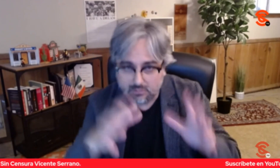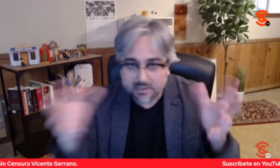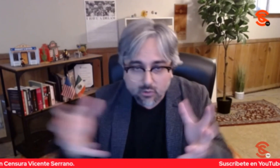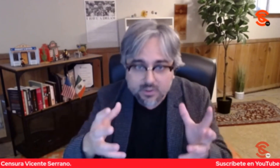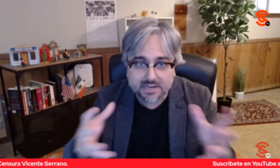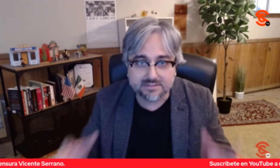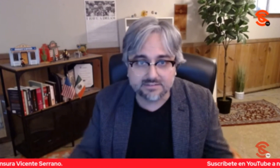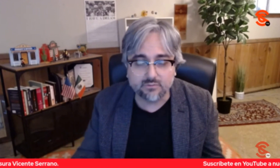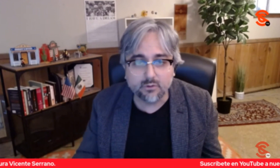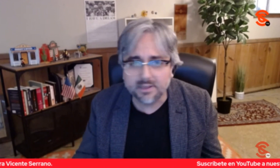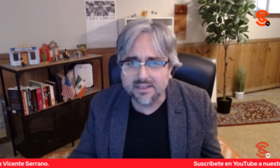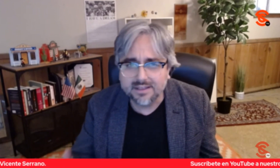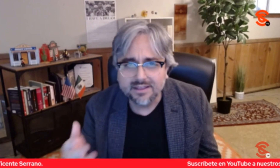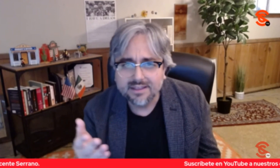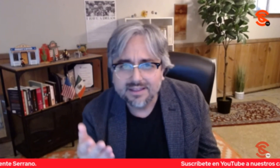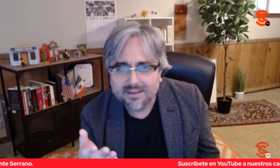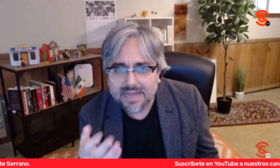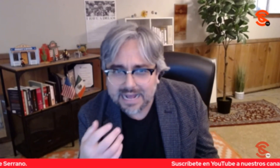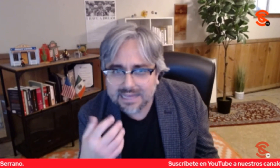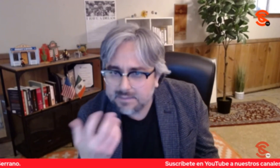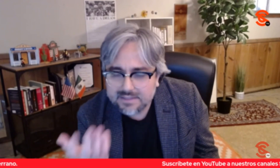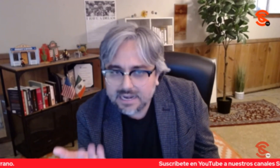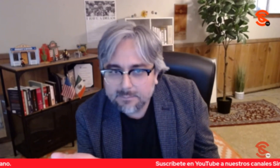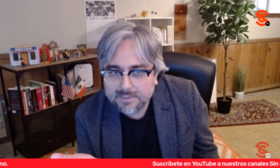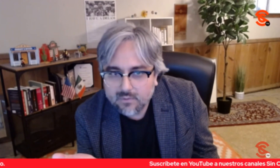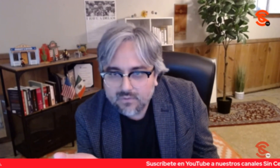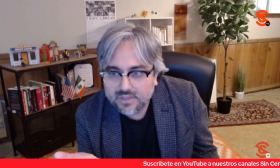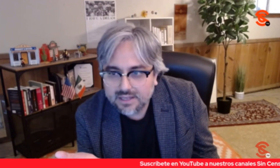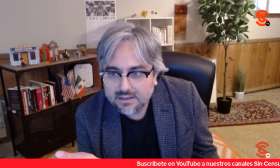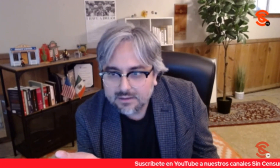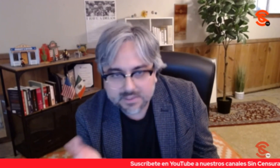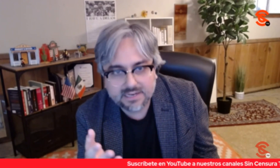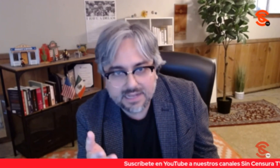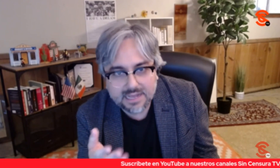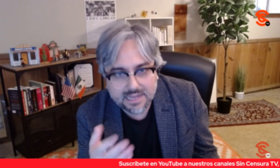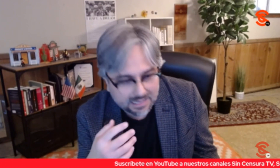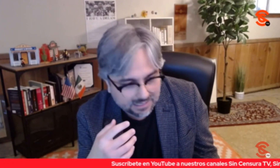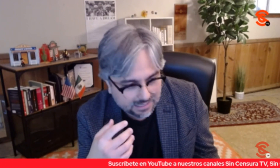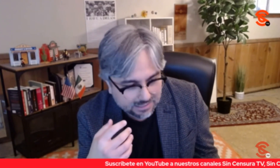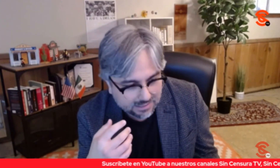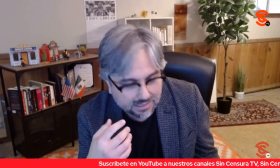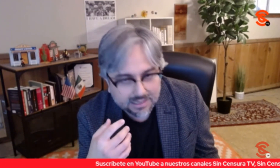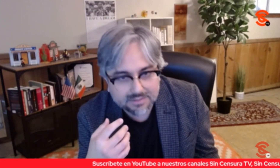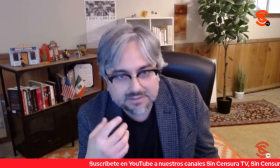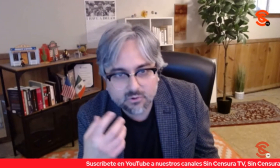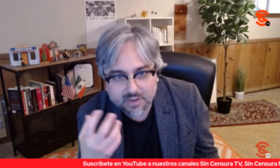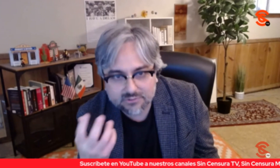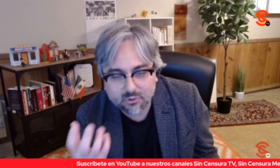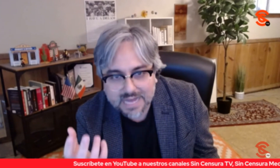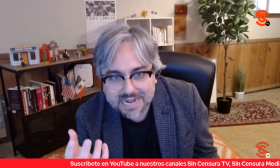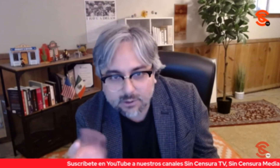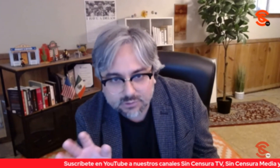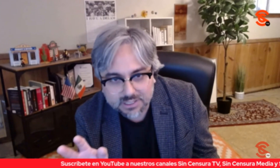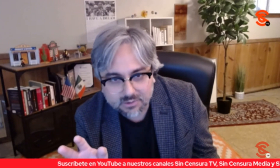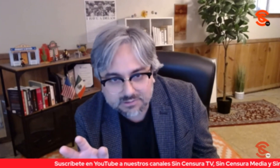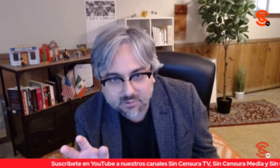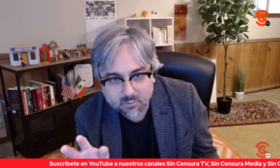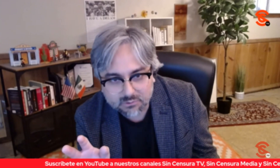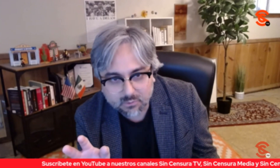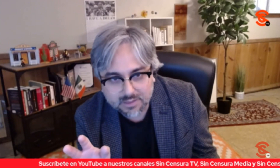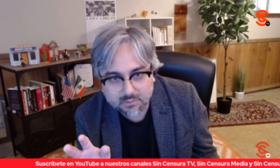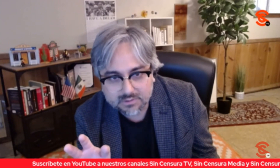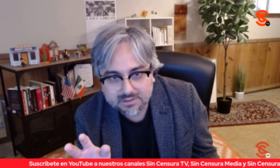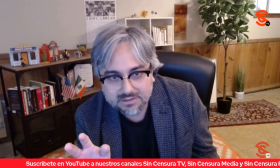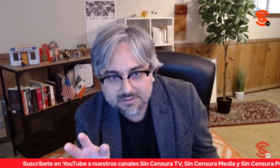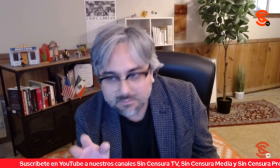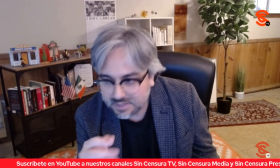arterial, ¿no? Lo incluye en este informe. ¿A qué viene la pregunta? Viene a descorazonar a los seguidores de